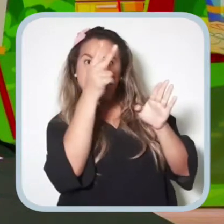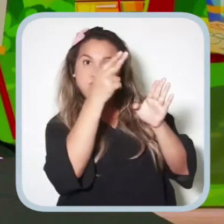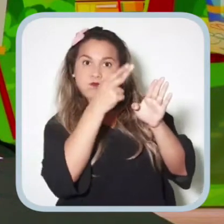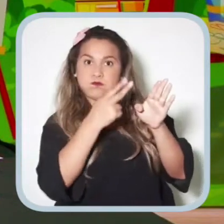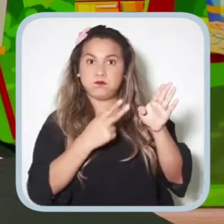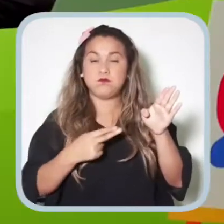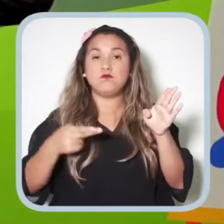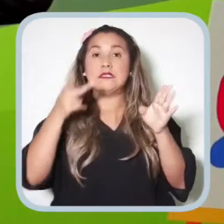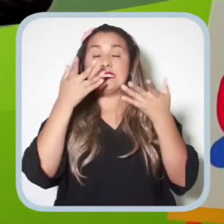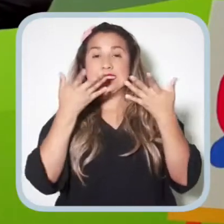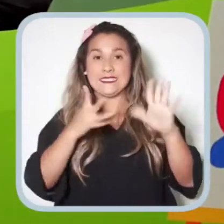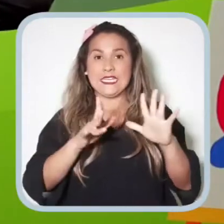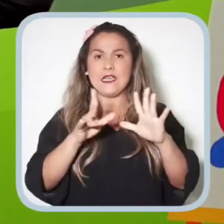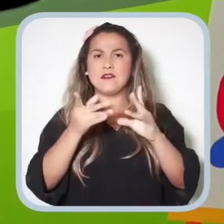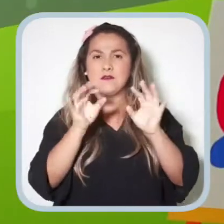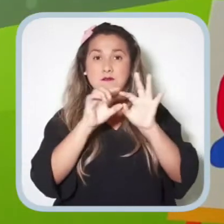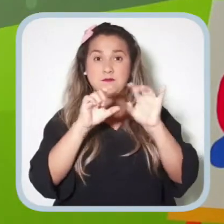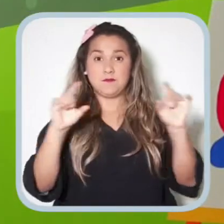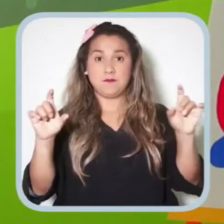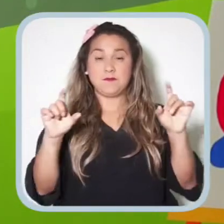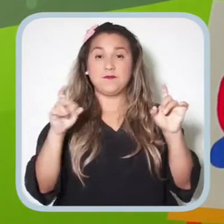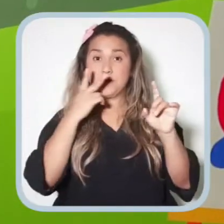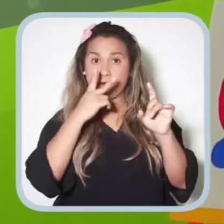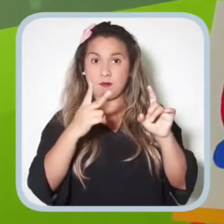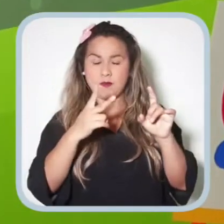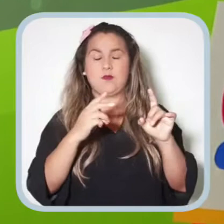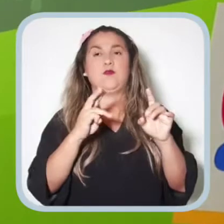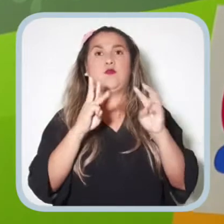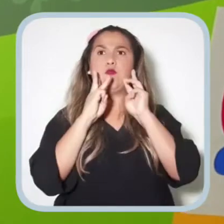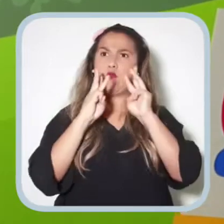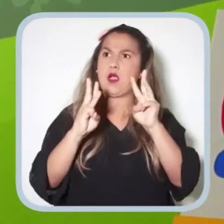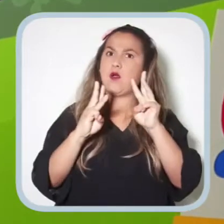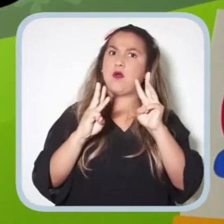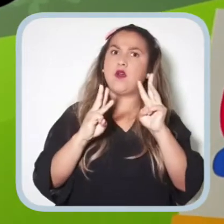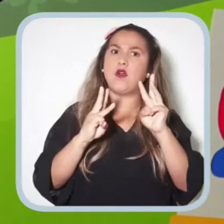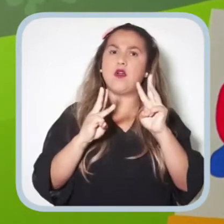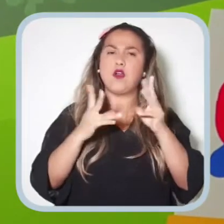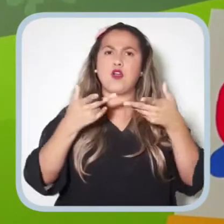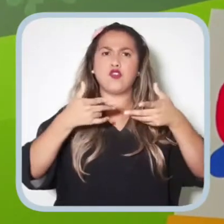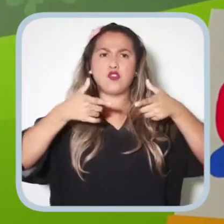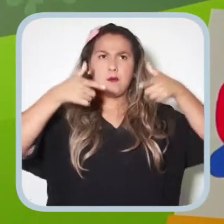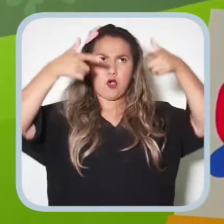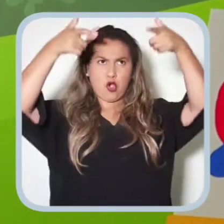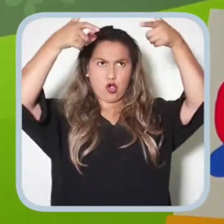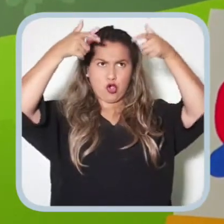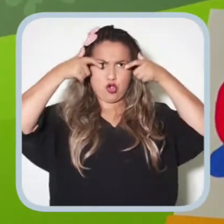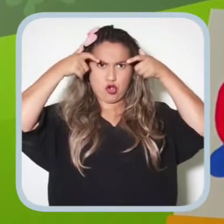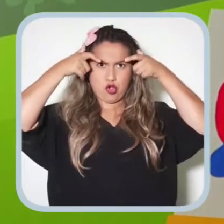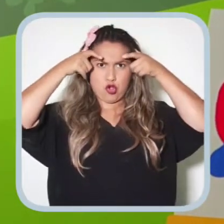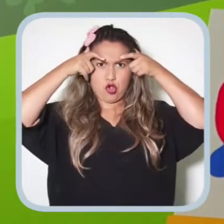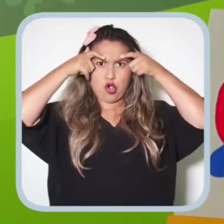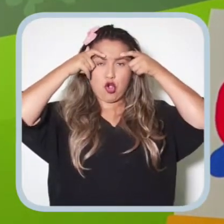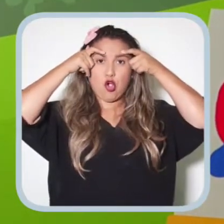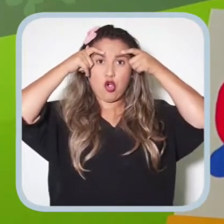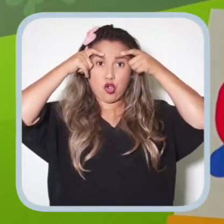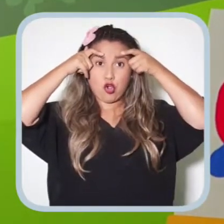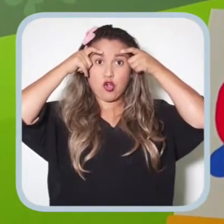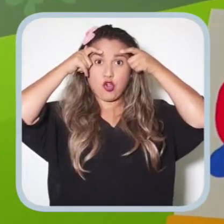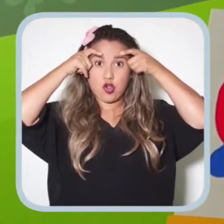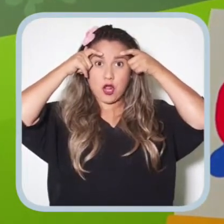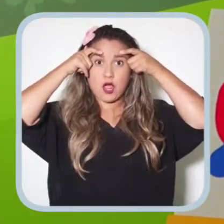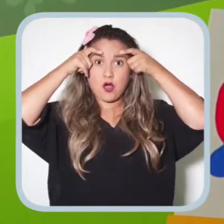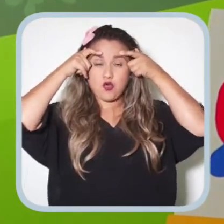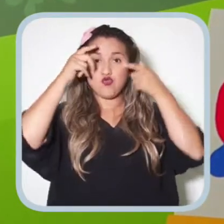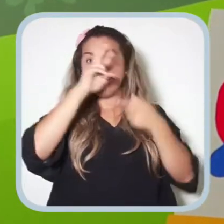va a quedar como así. ¡Wow! Oye, me quedó como una corona de rey o una corona de princesa. ¡Wow! Está perfecto